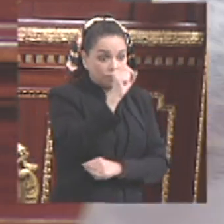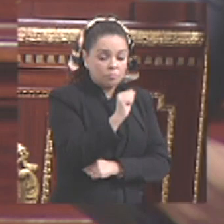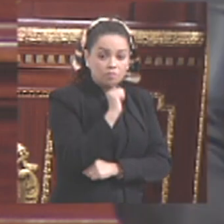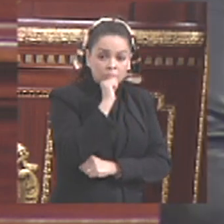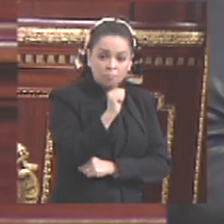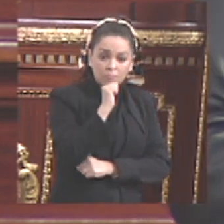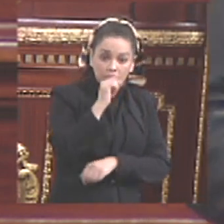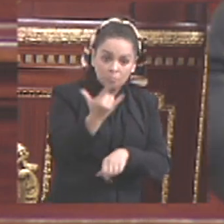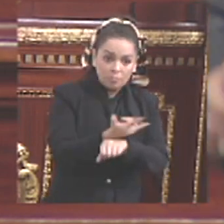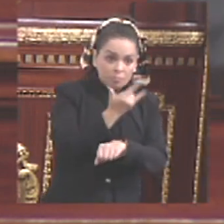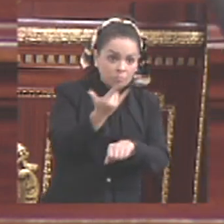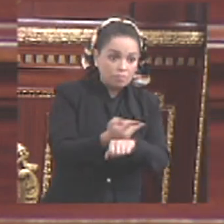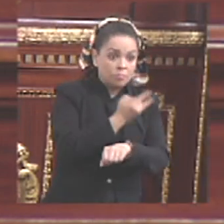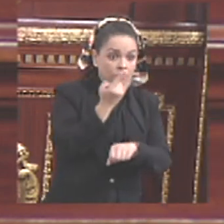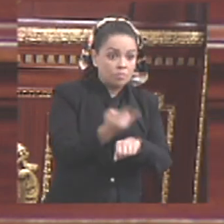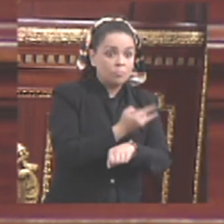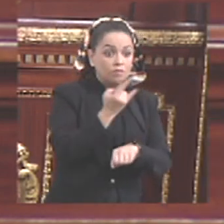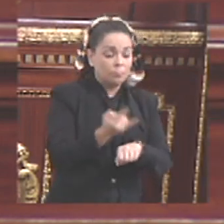gracias.